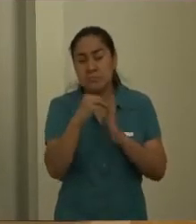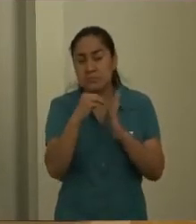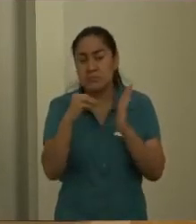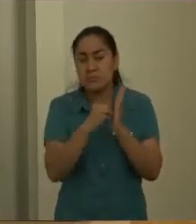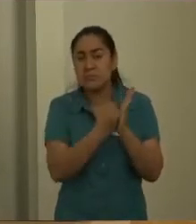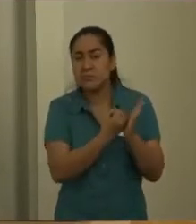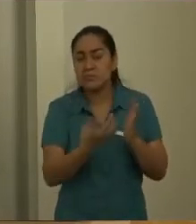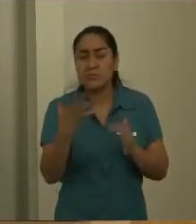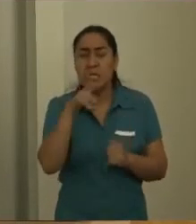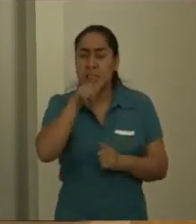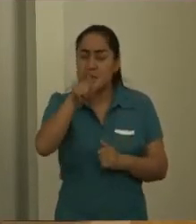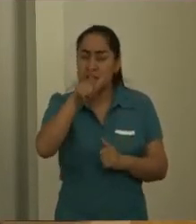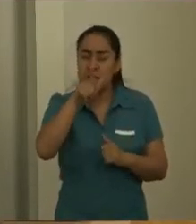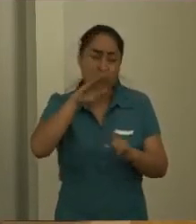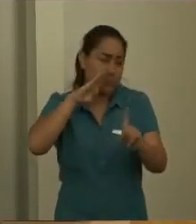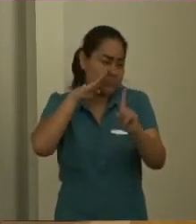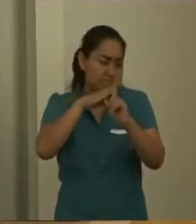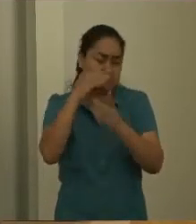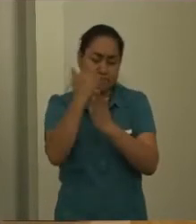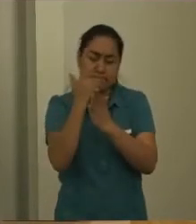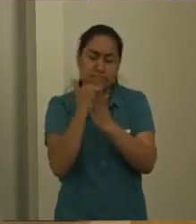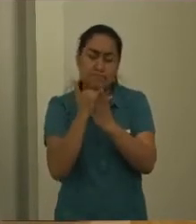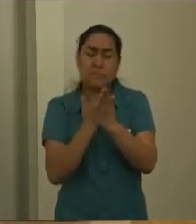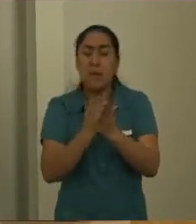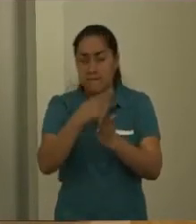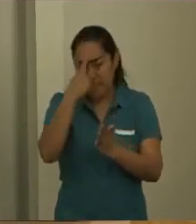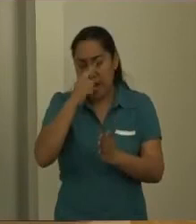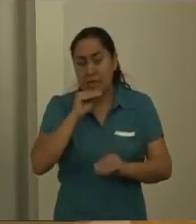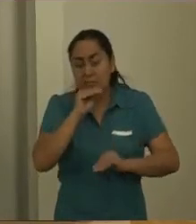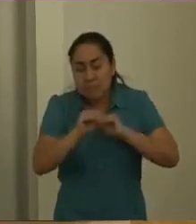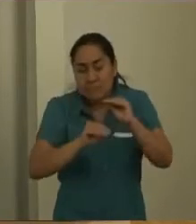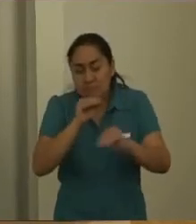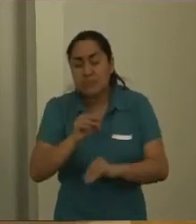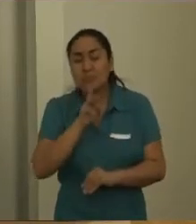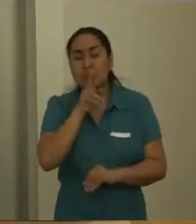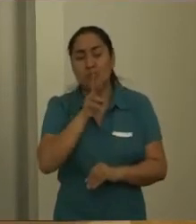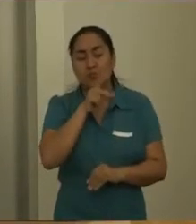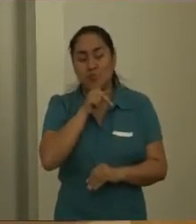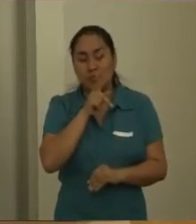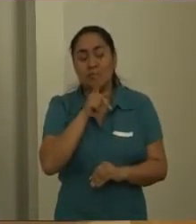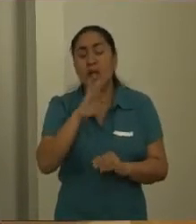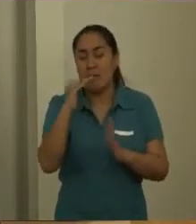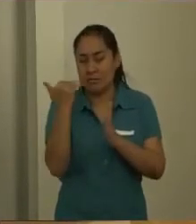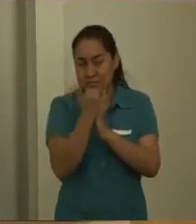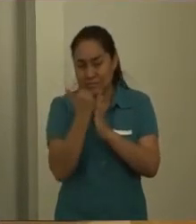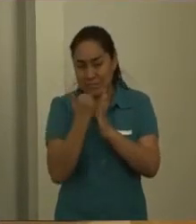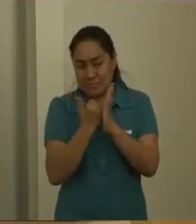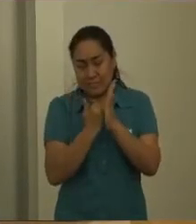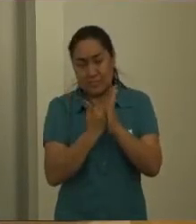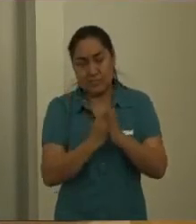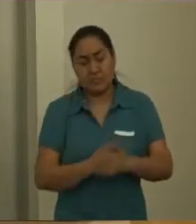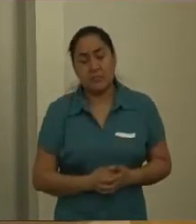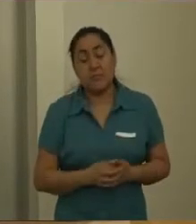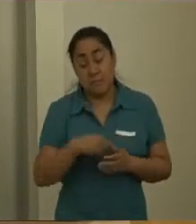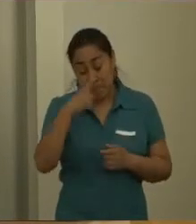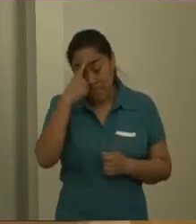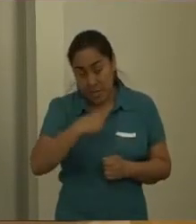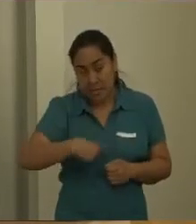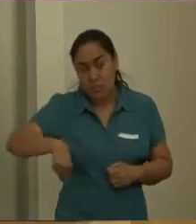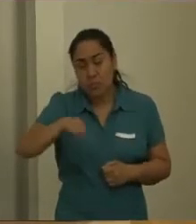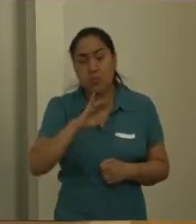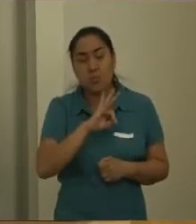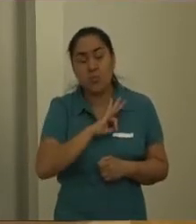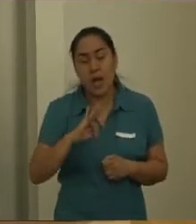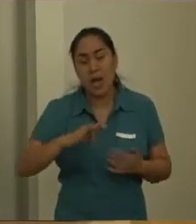17 objetivos de desarrollo sostenible la famosa agenda 2030 para alcanzar un